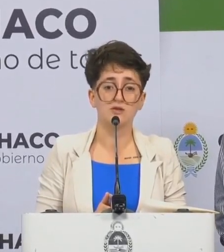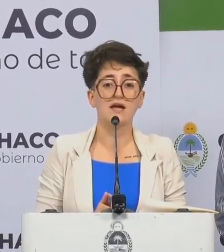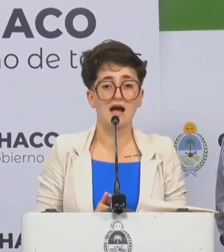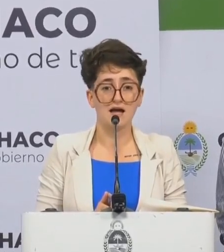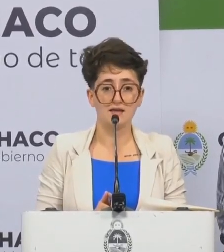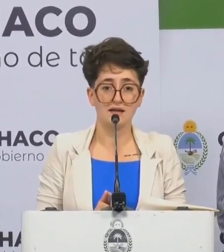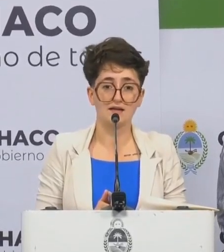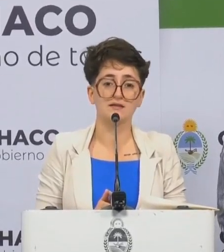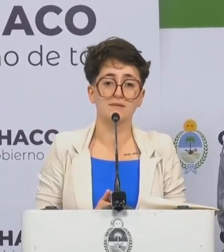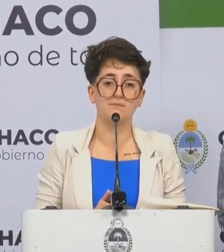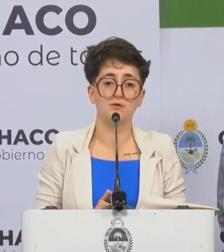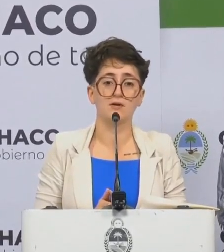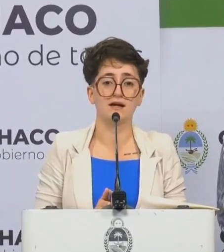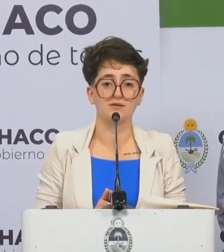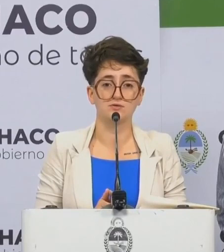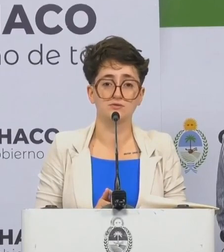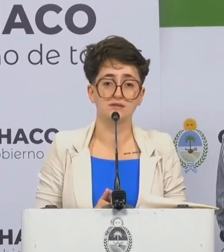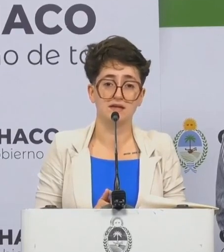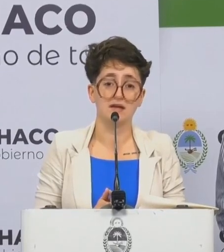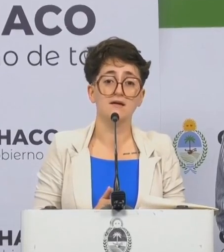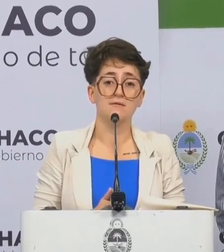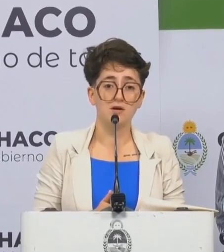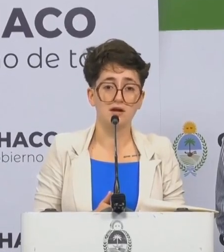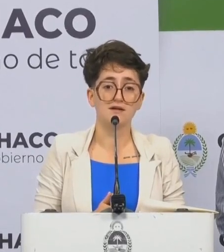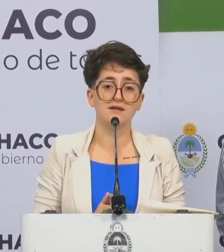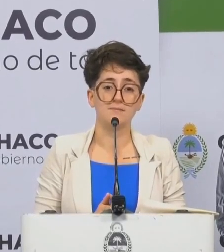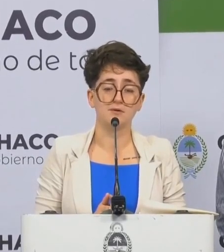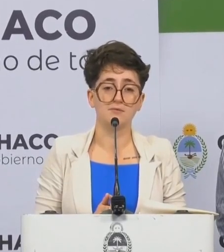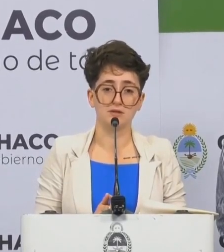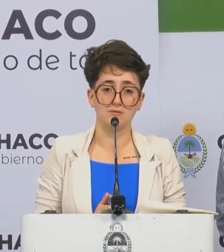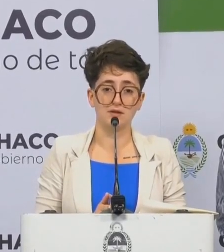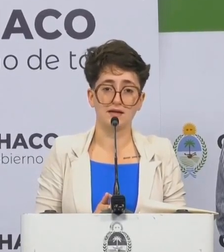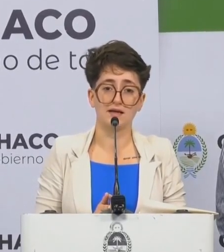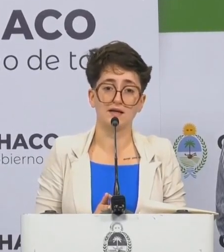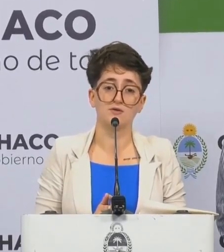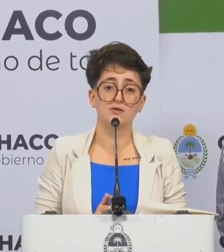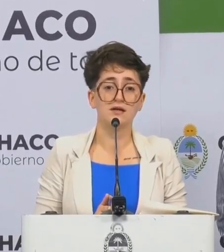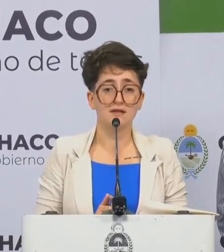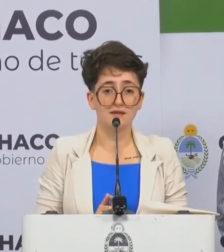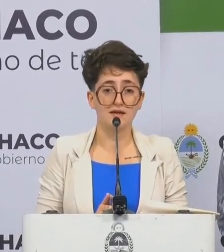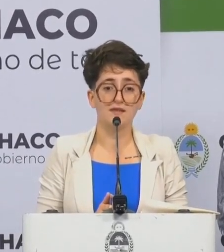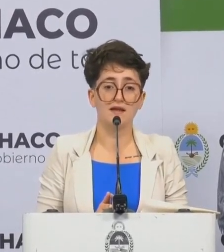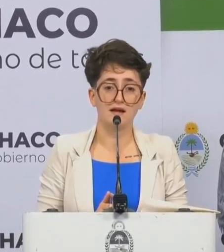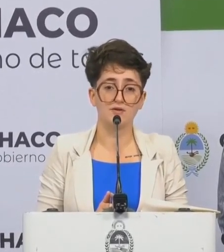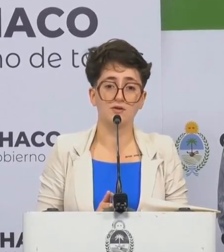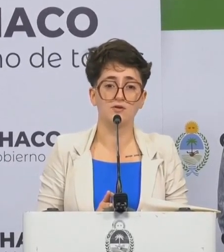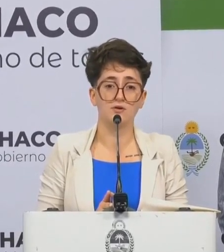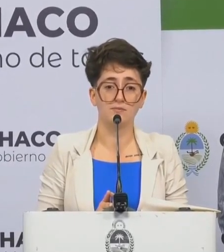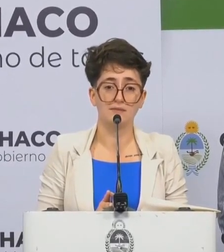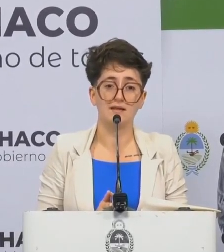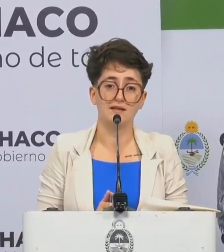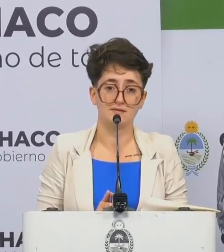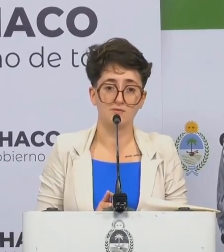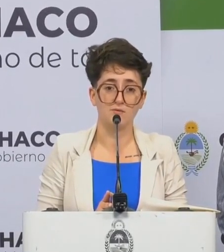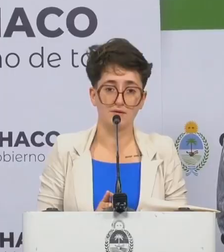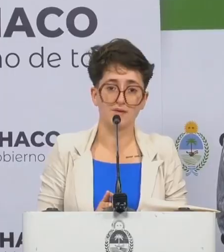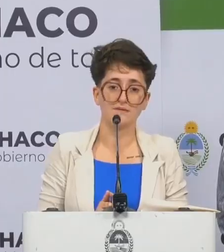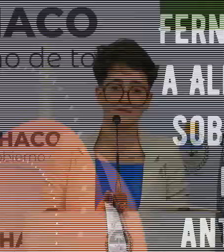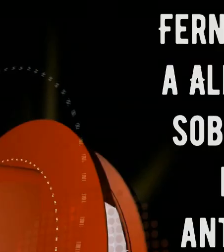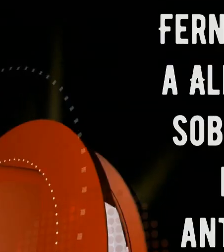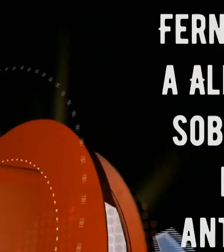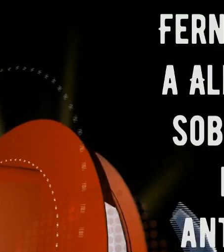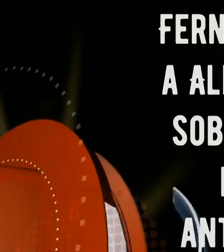llevamos adelante por casos de violencias por motivos de géneros desde el año